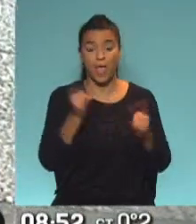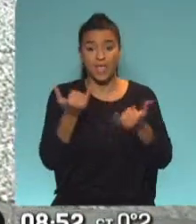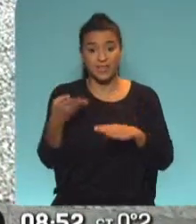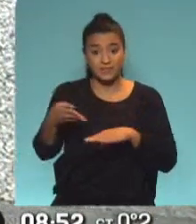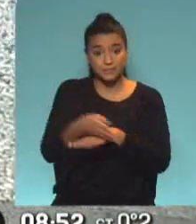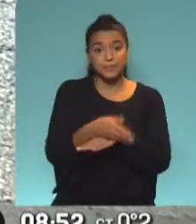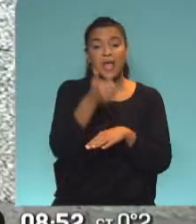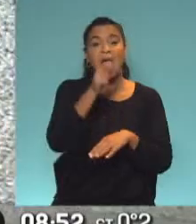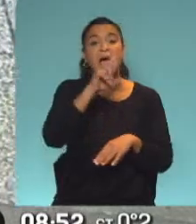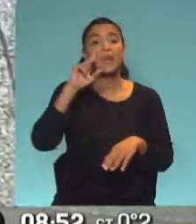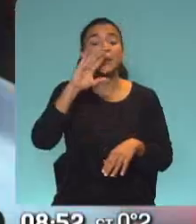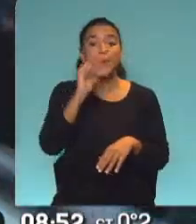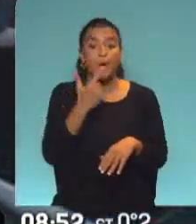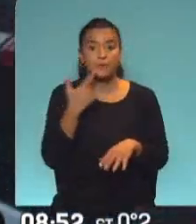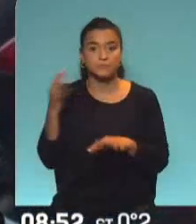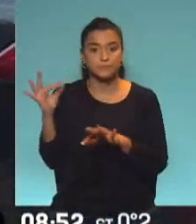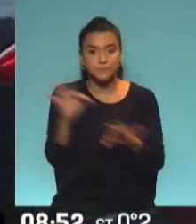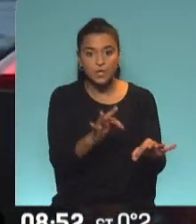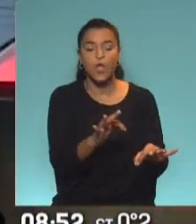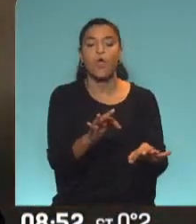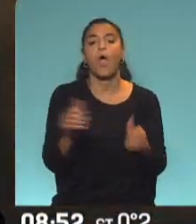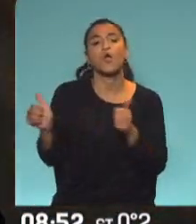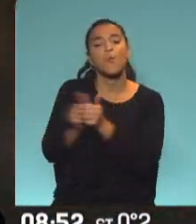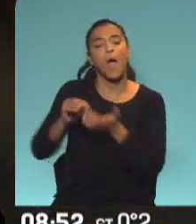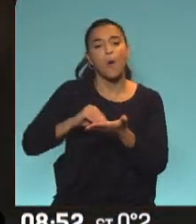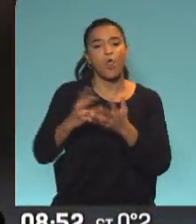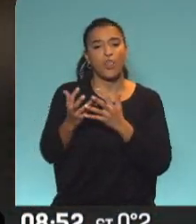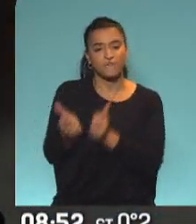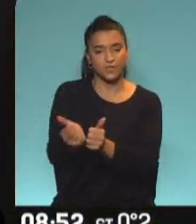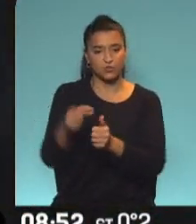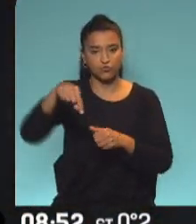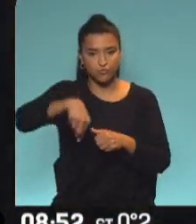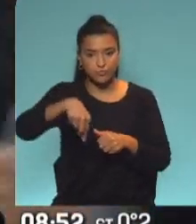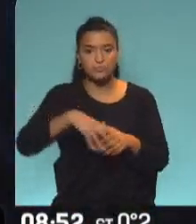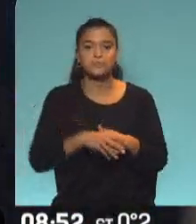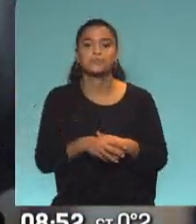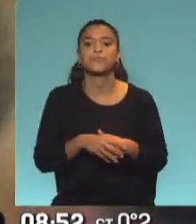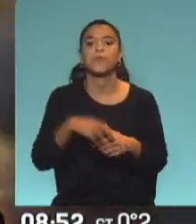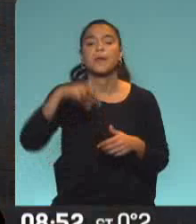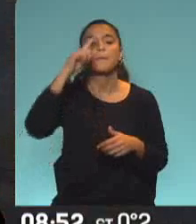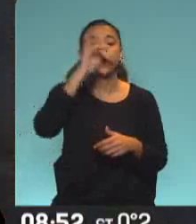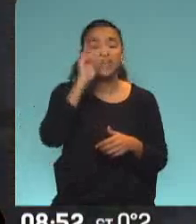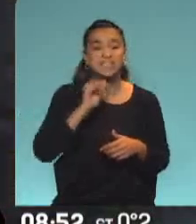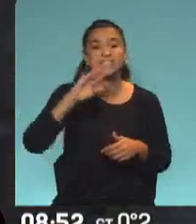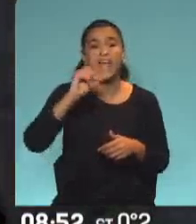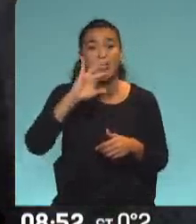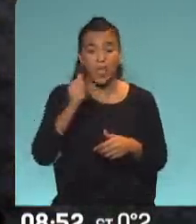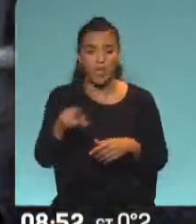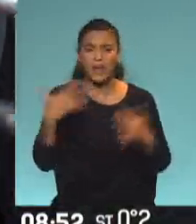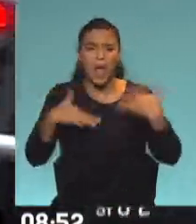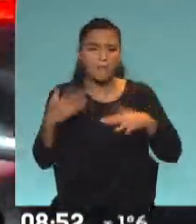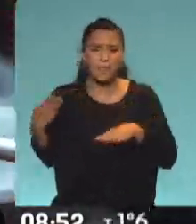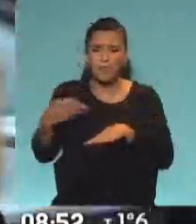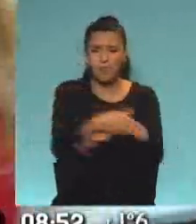ingresar Gustavo Arribas, acompañado de su abogado defensor. Estamos hablando de Alejandro Pérez Chada. Fue muy rápida